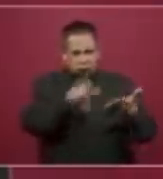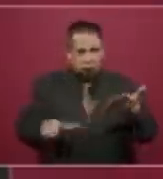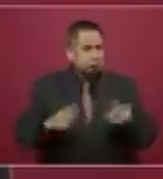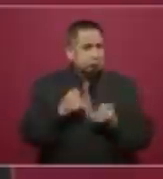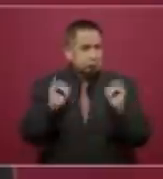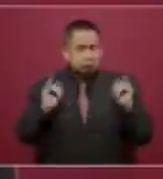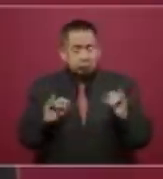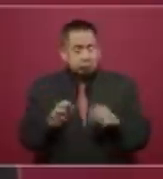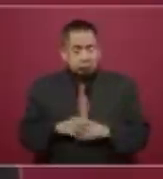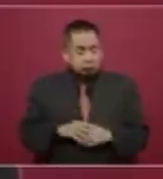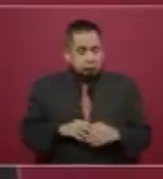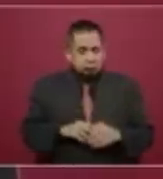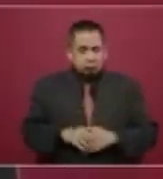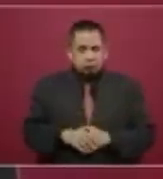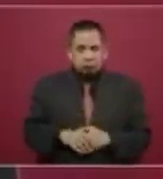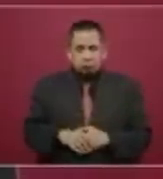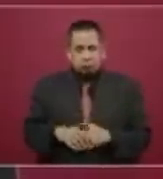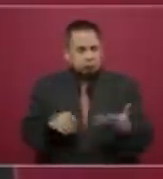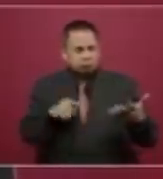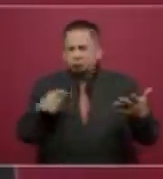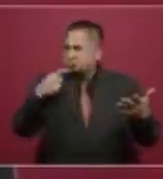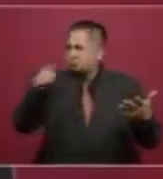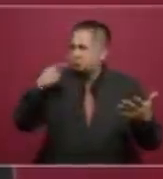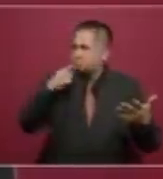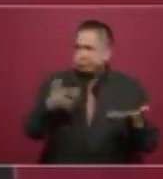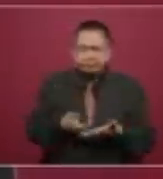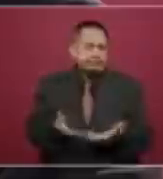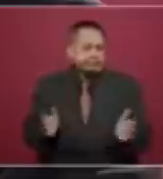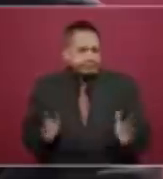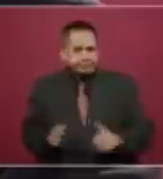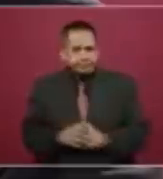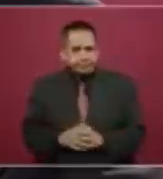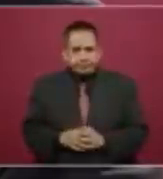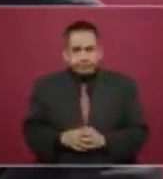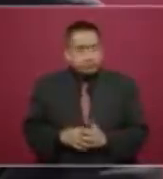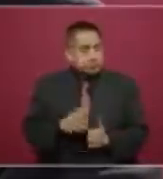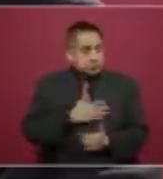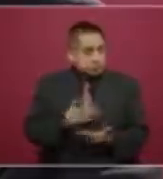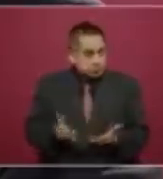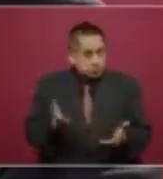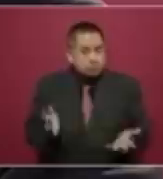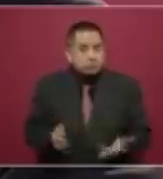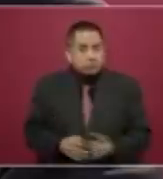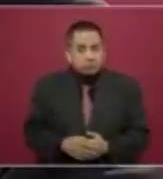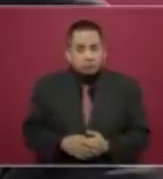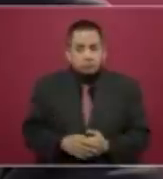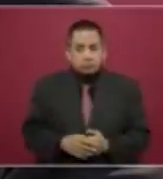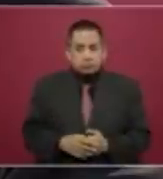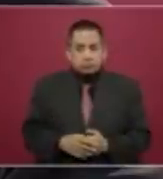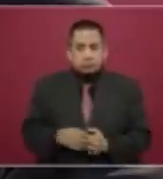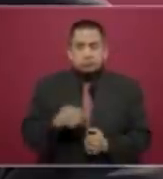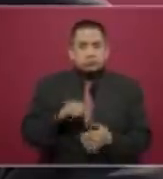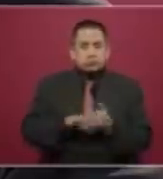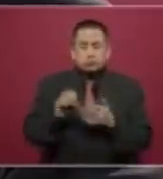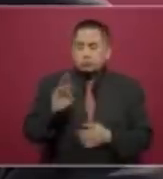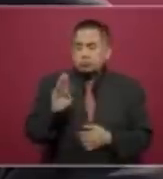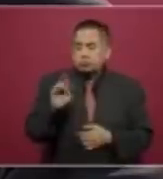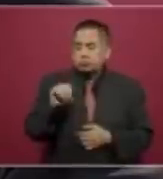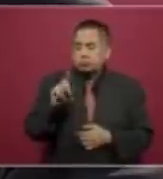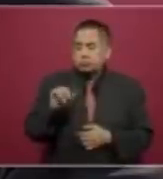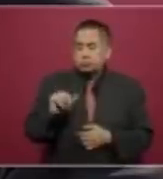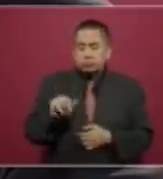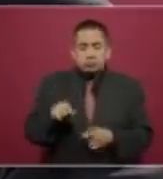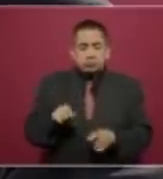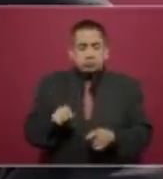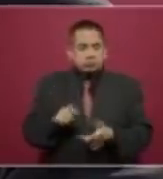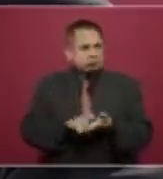independientes de denuncia. Bueno, buen día, le costó la vida,